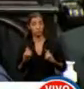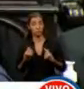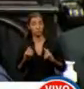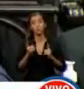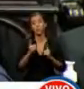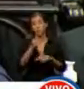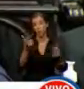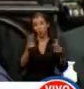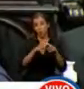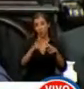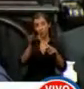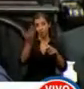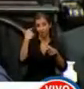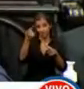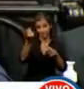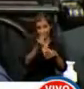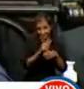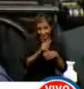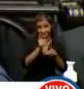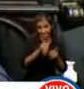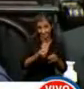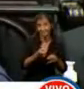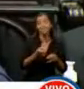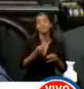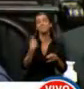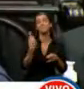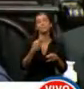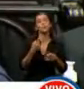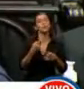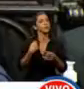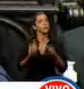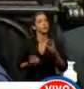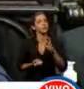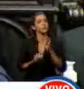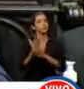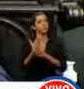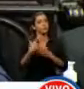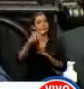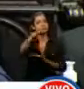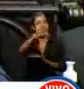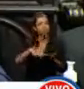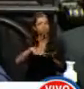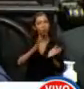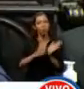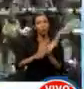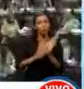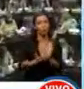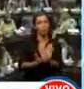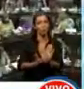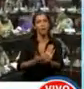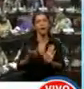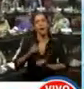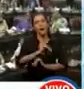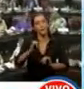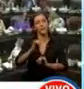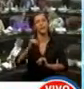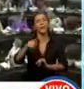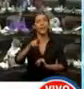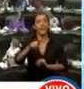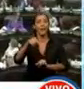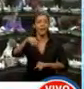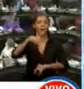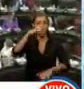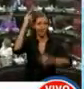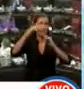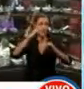usted participó decidiéramos sacar un documento para desmentirlo, pero como hay tantas declaraciones en la Argentina,